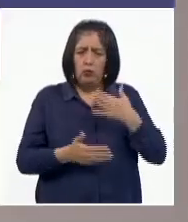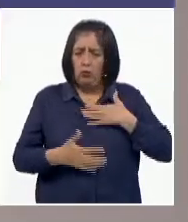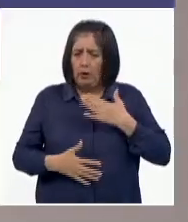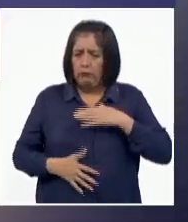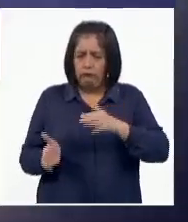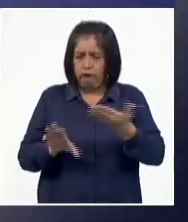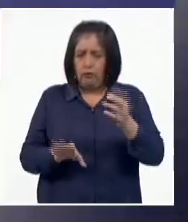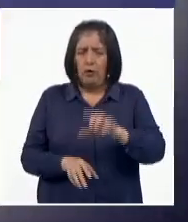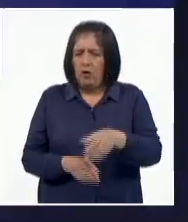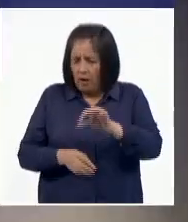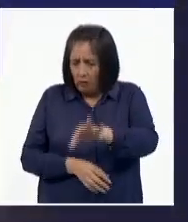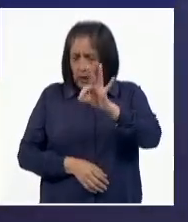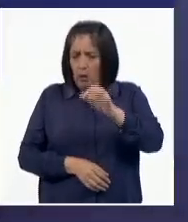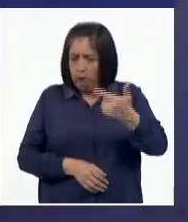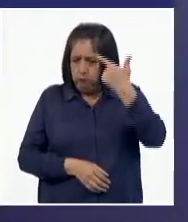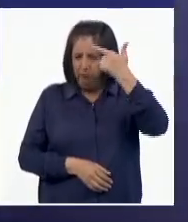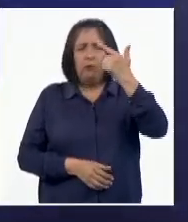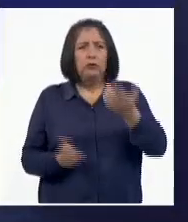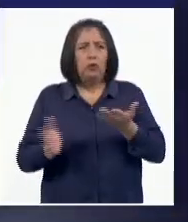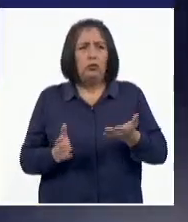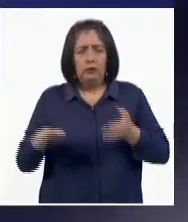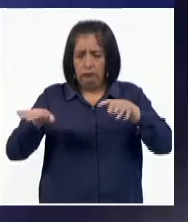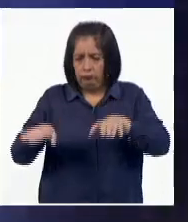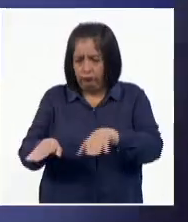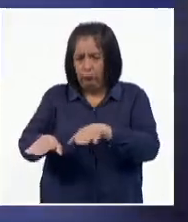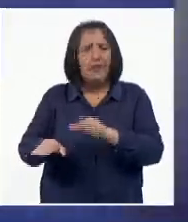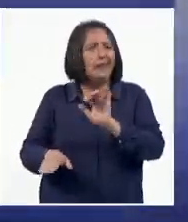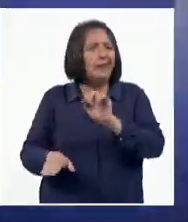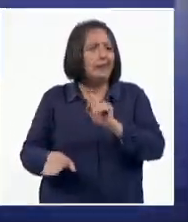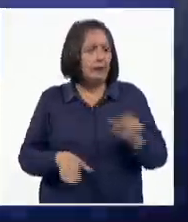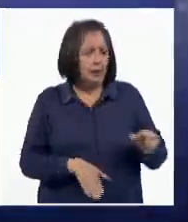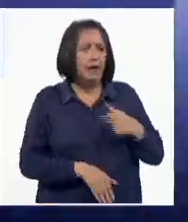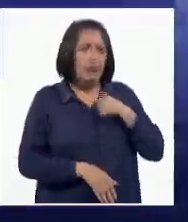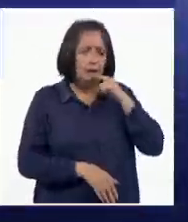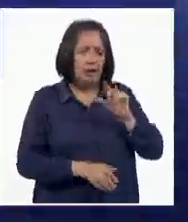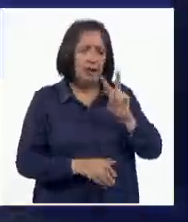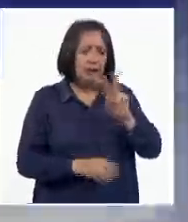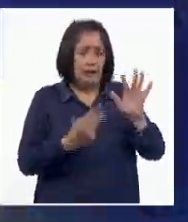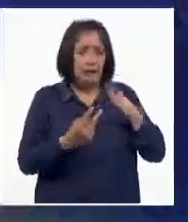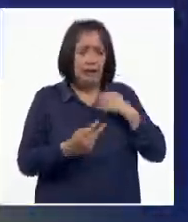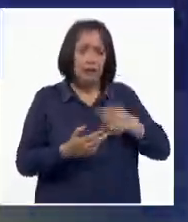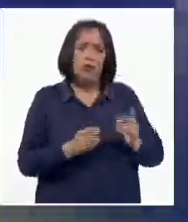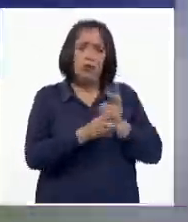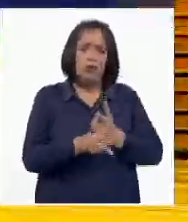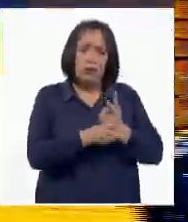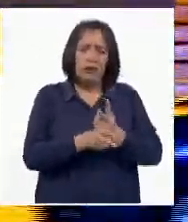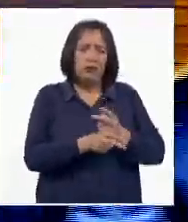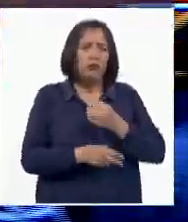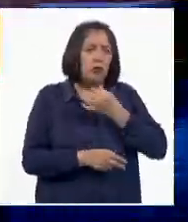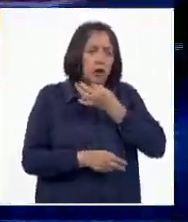fue hallado con un disparo en la cabeza en una quebrada de Canta. Lismar, de 27 años, trabajaba cuidando a un abogado jubilado en